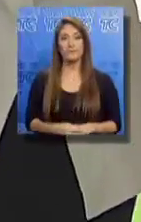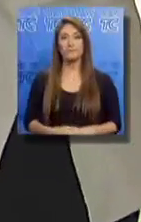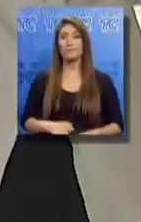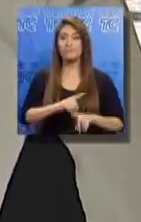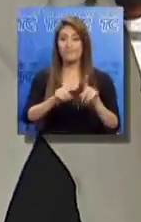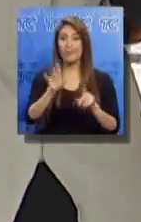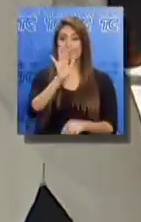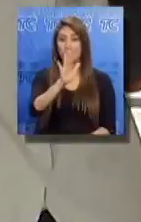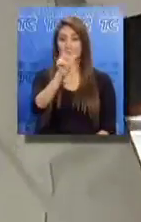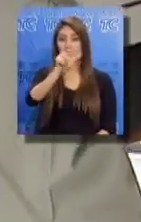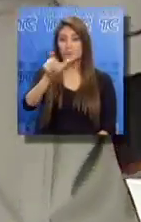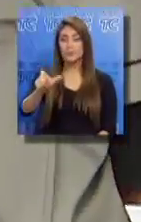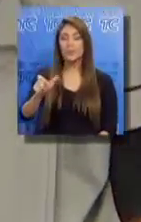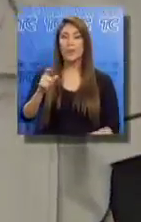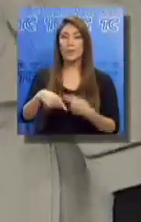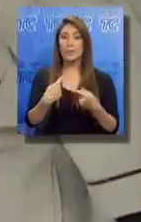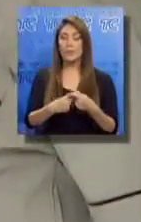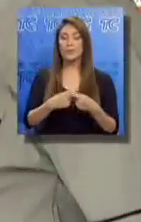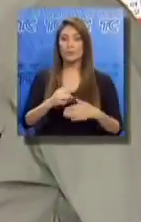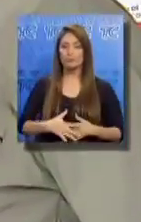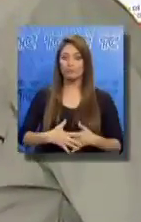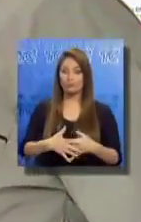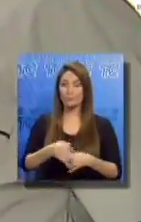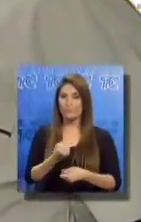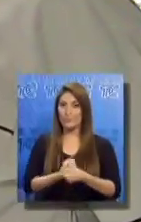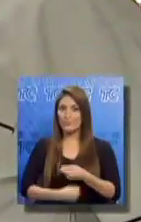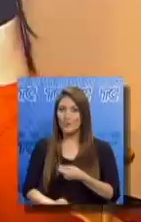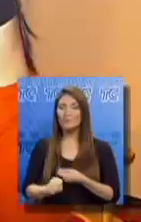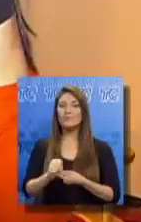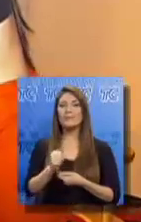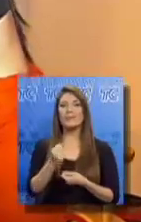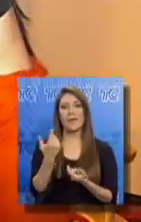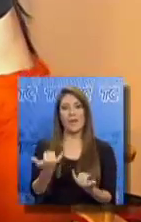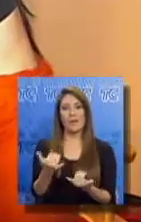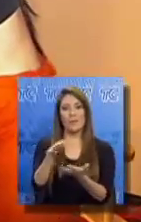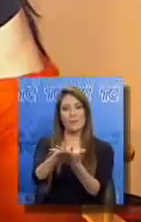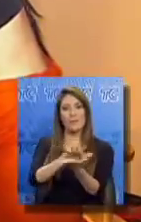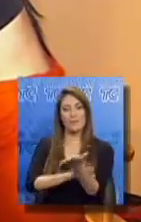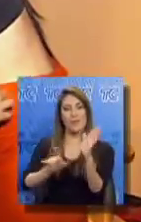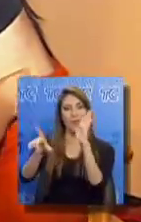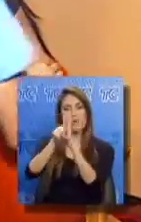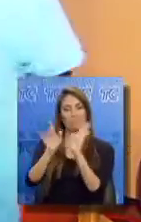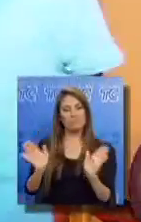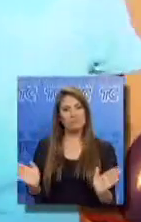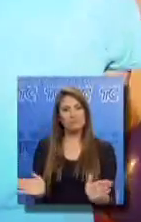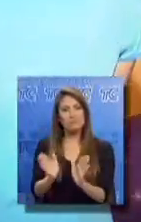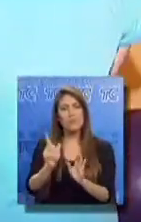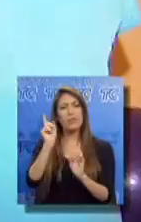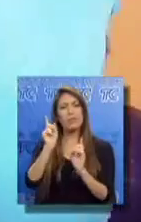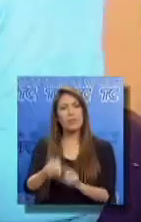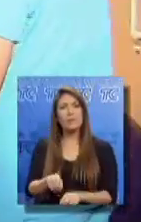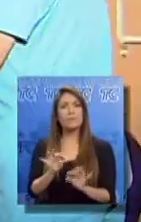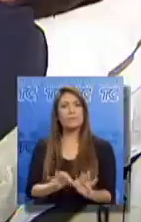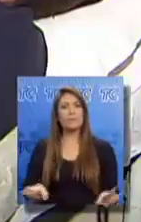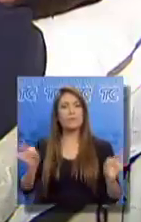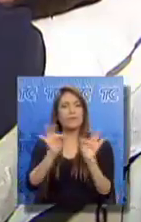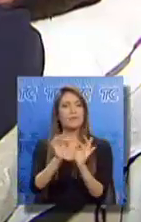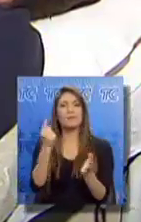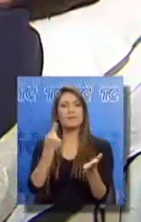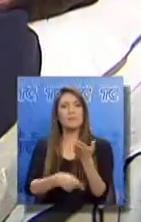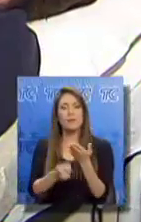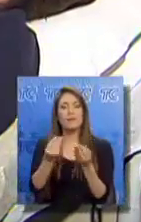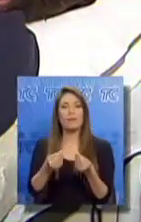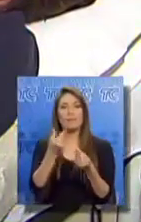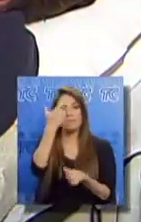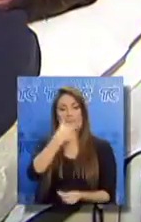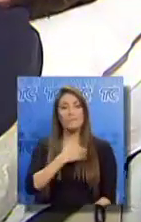que las madres pasen por estas experiencias es lo que pretende el proyecto de ley que promueve el parto humanizado, que no es más que otorgar a